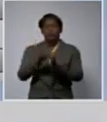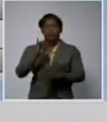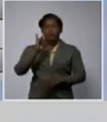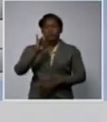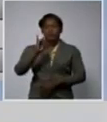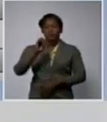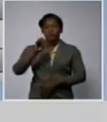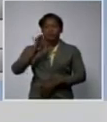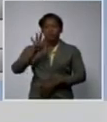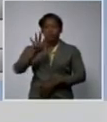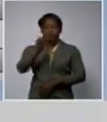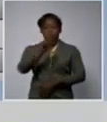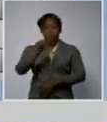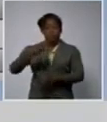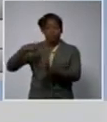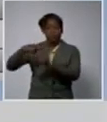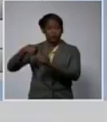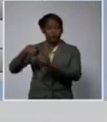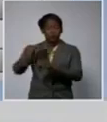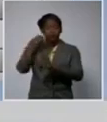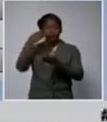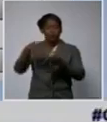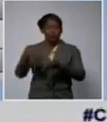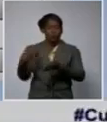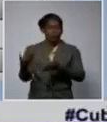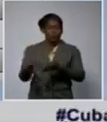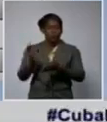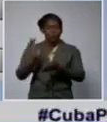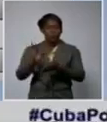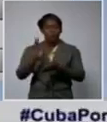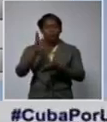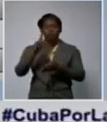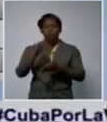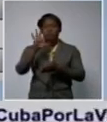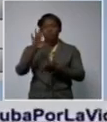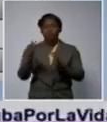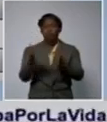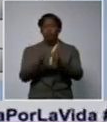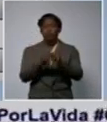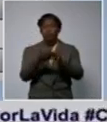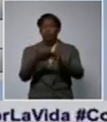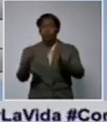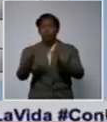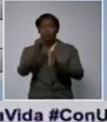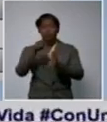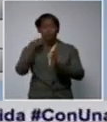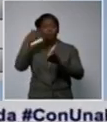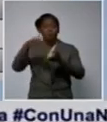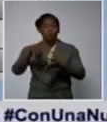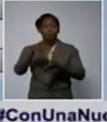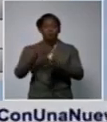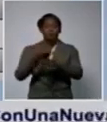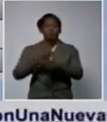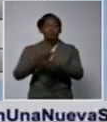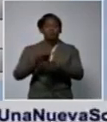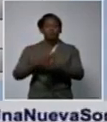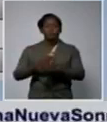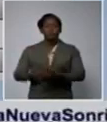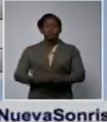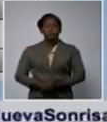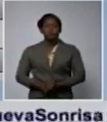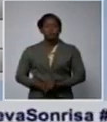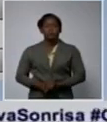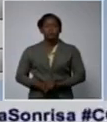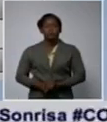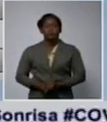915.704 activos, fallecen 5.539 personas y eso hace que ya la cifra total ascienda